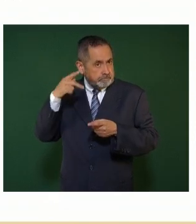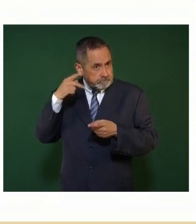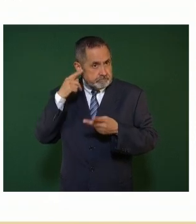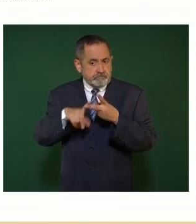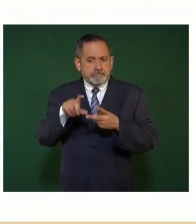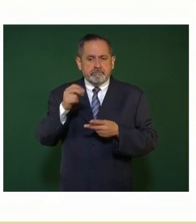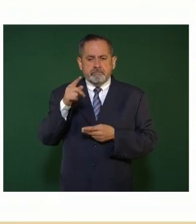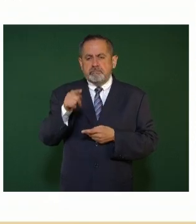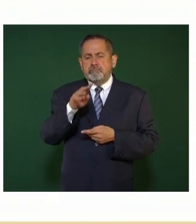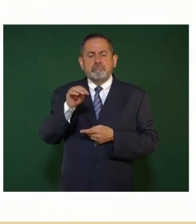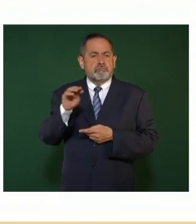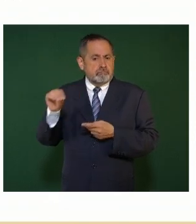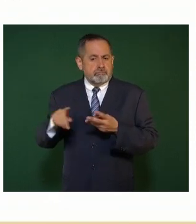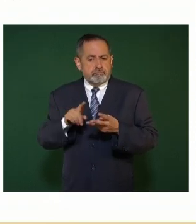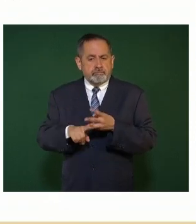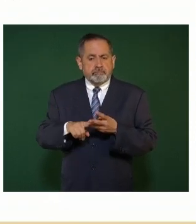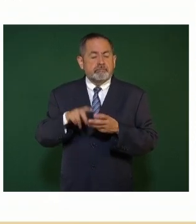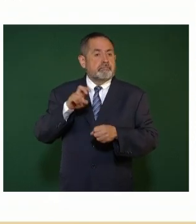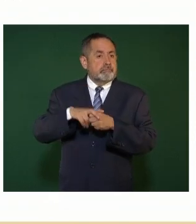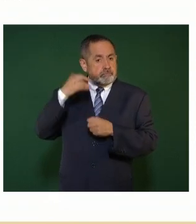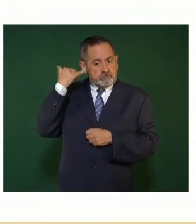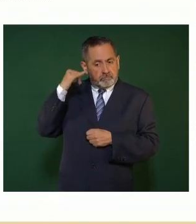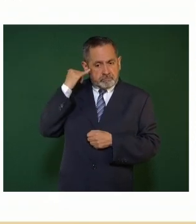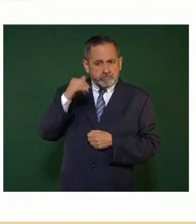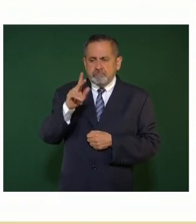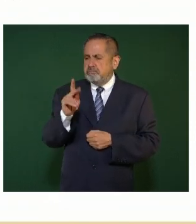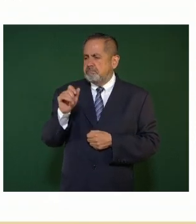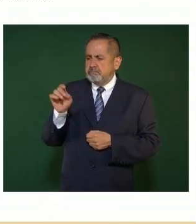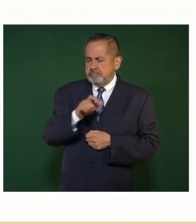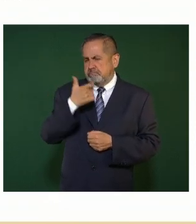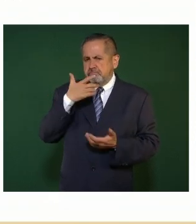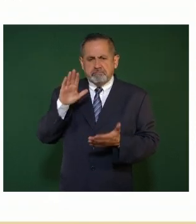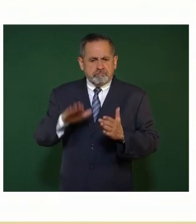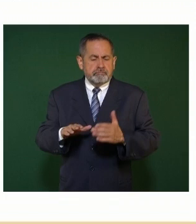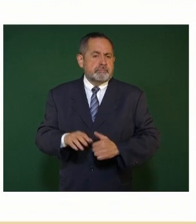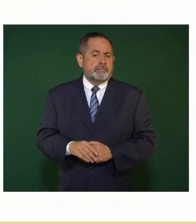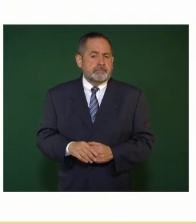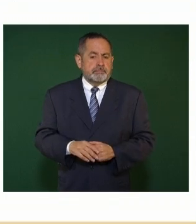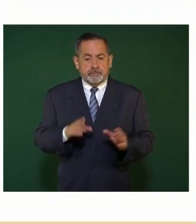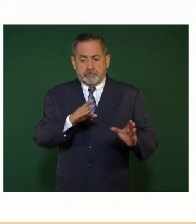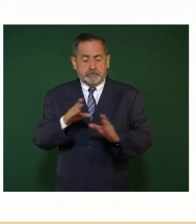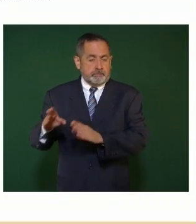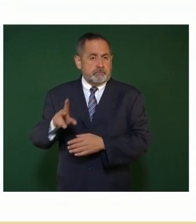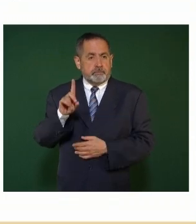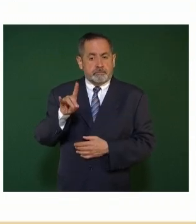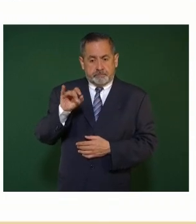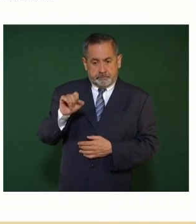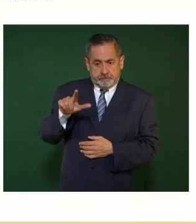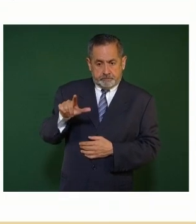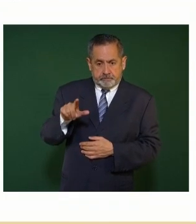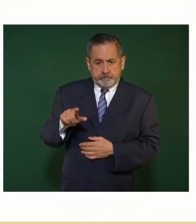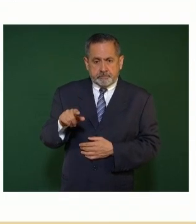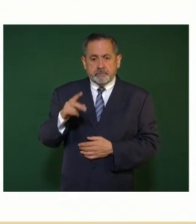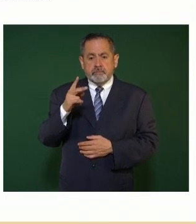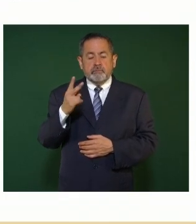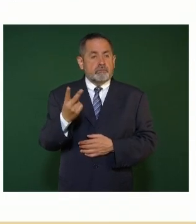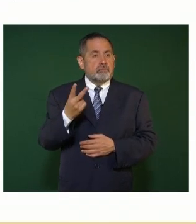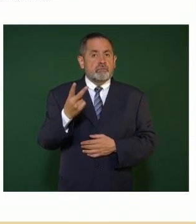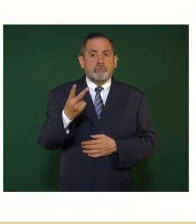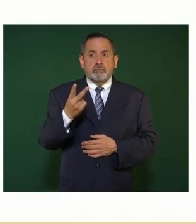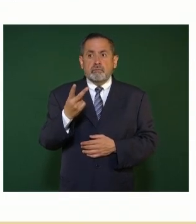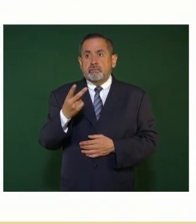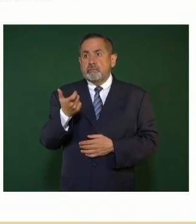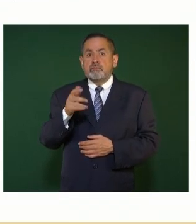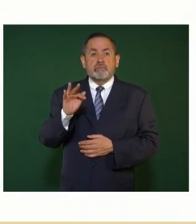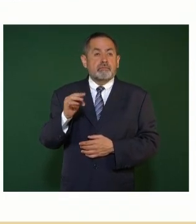Pemex en 22 pesos con 3 centavos en Yucatán. Pasando al tema del diésel, y con 2 pesos 43 centavos